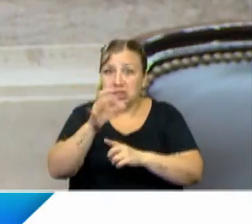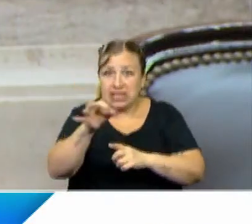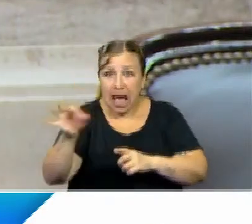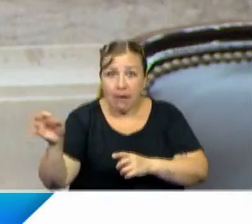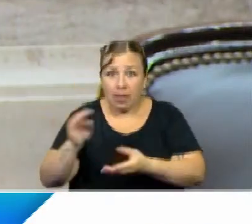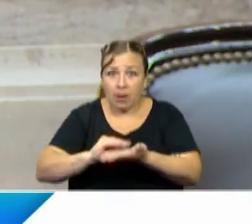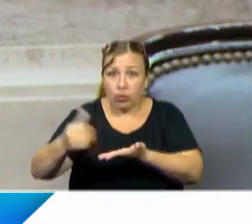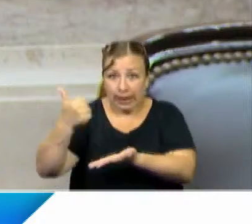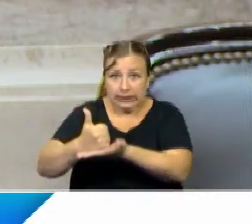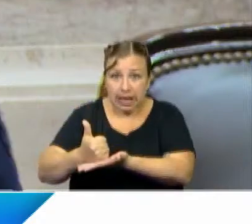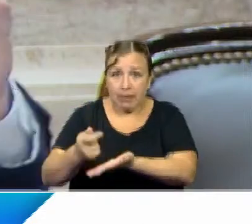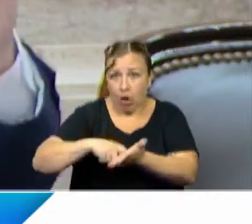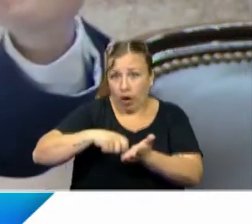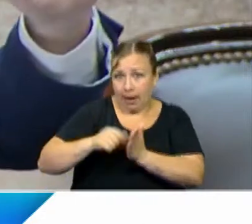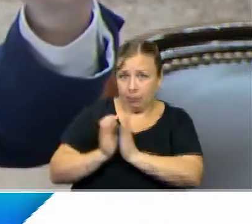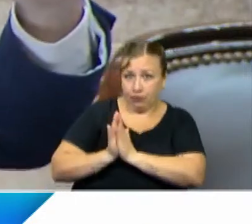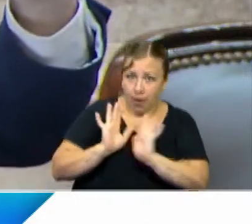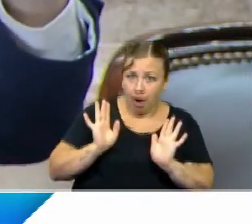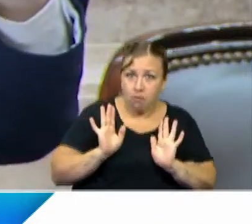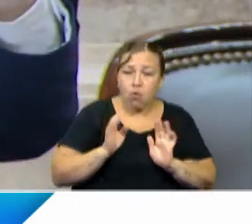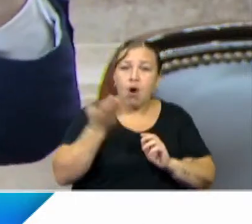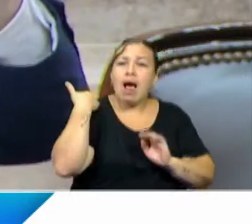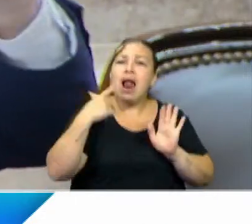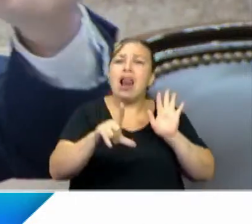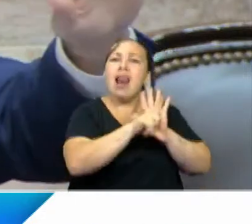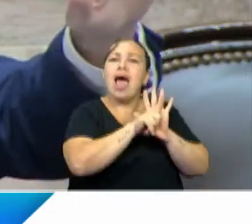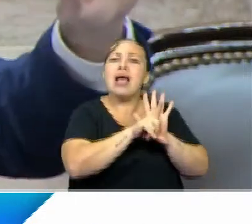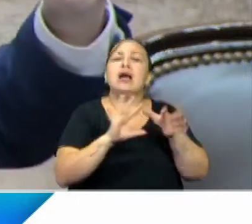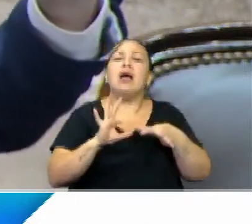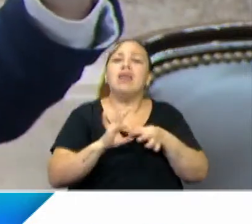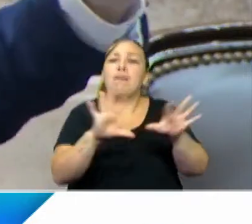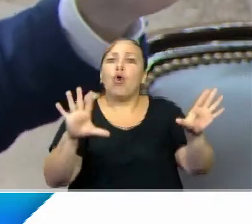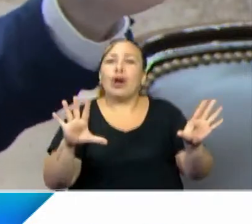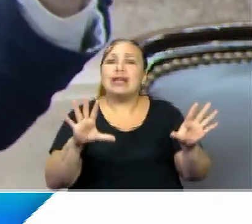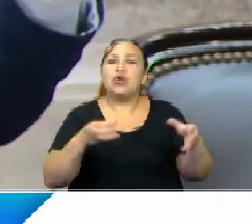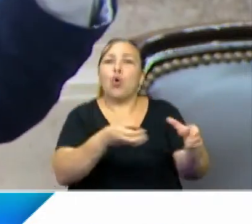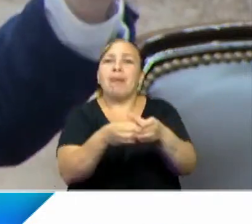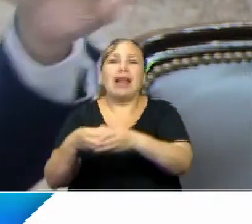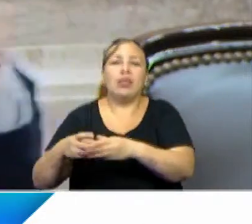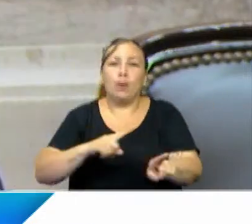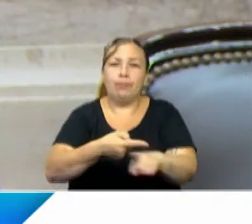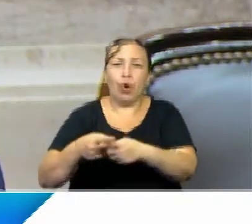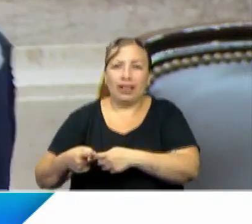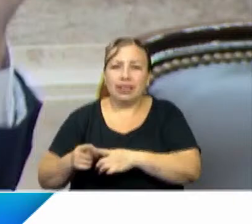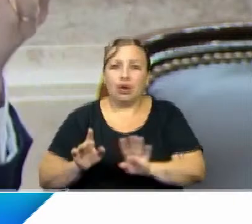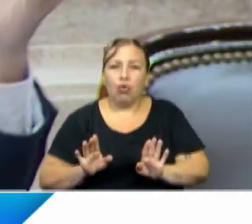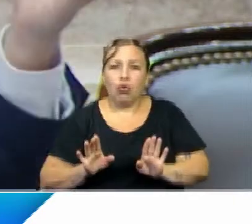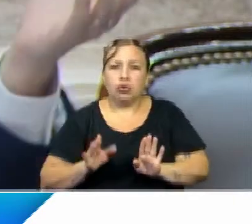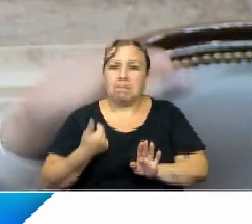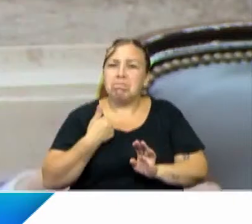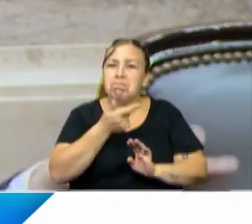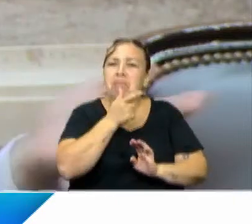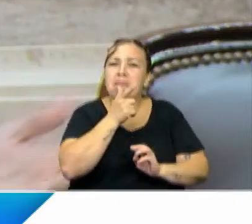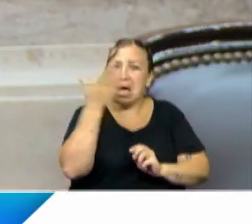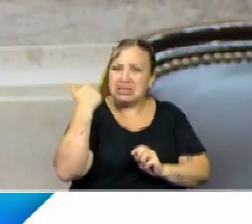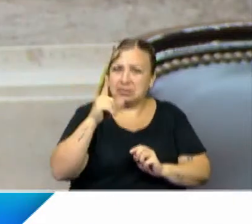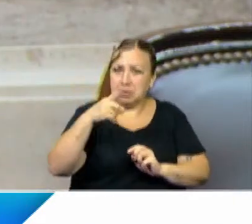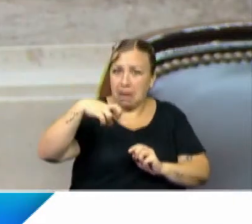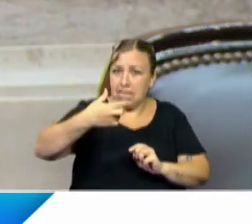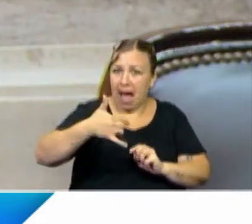estaban, creo que fue en la ley de democratización de los partidos políticos, creo que de las PASO,